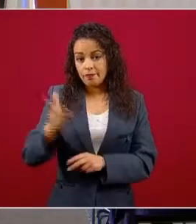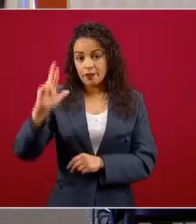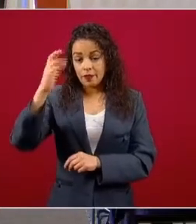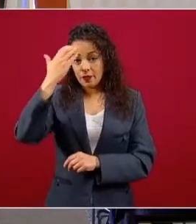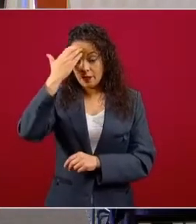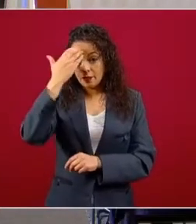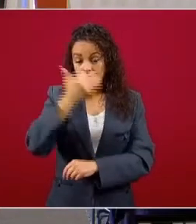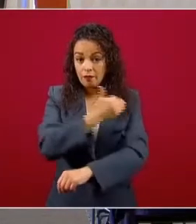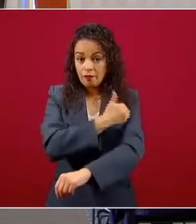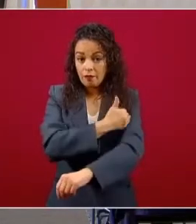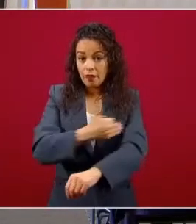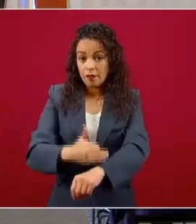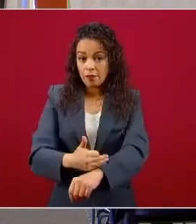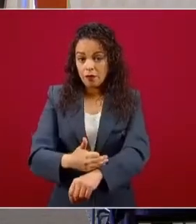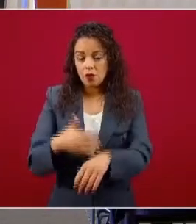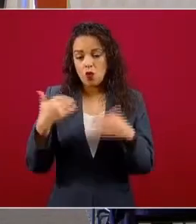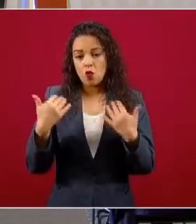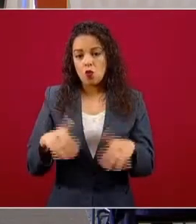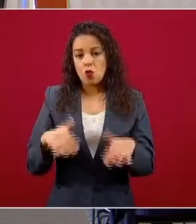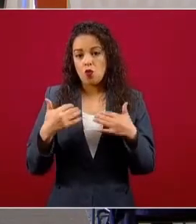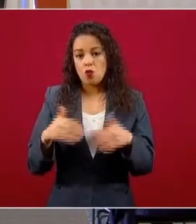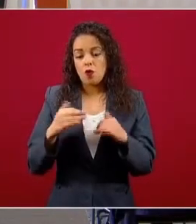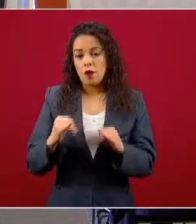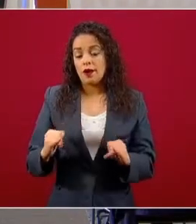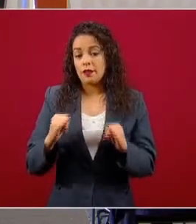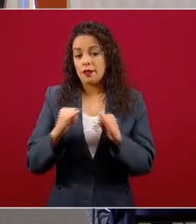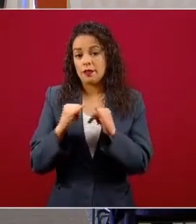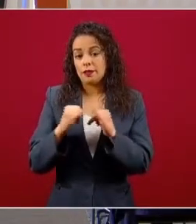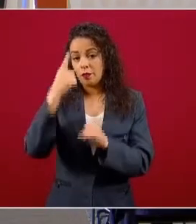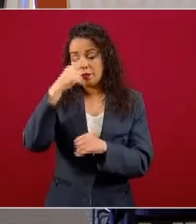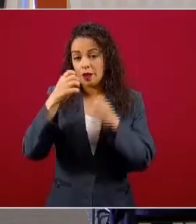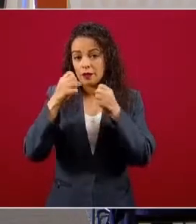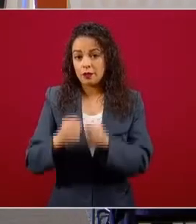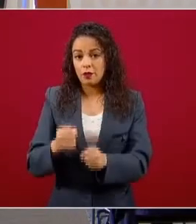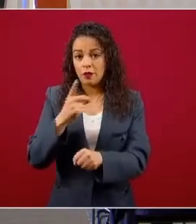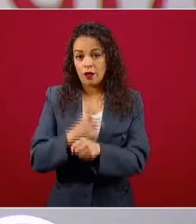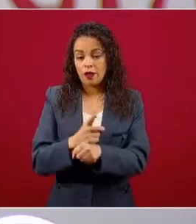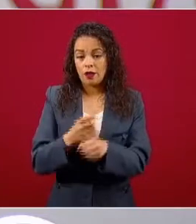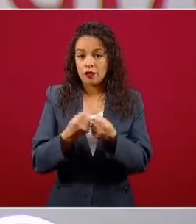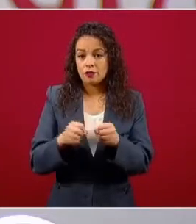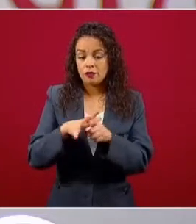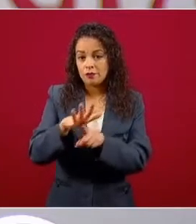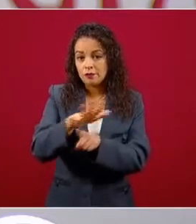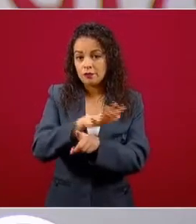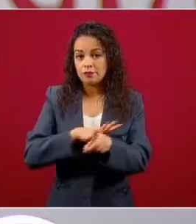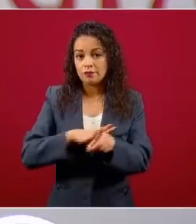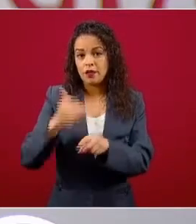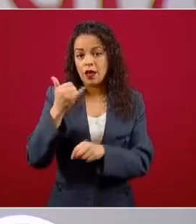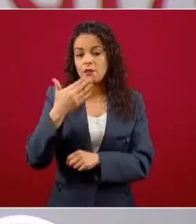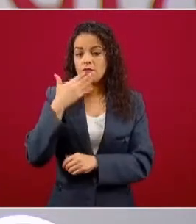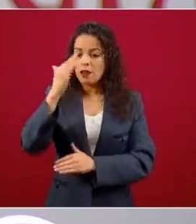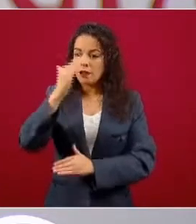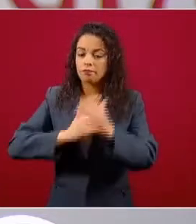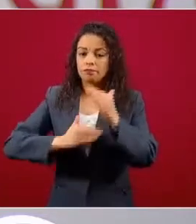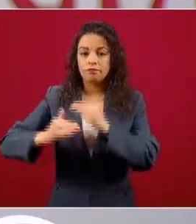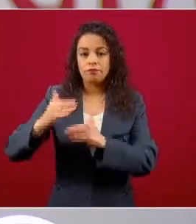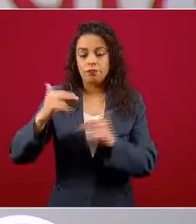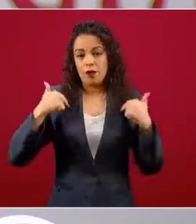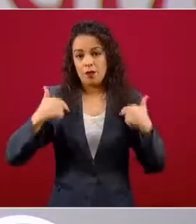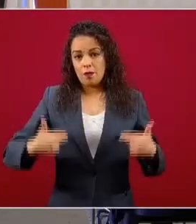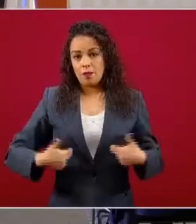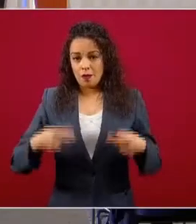como la mejor institución de seguridad social y desarrollo humano 3